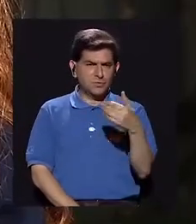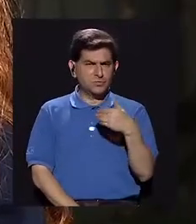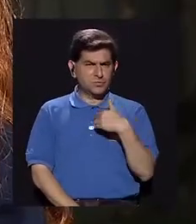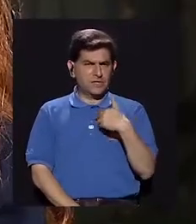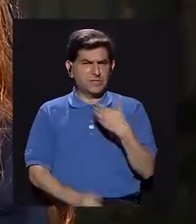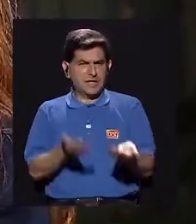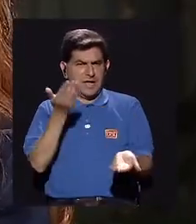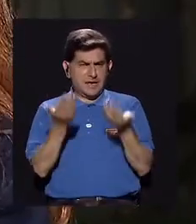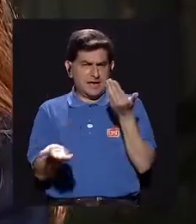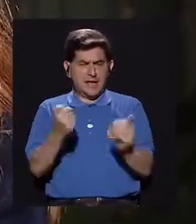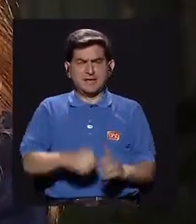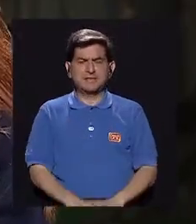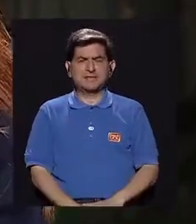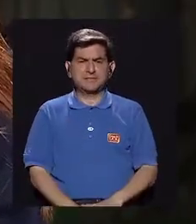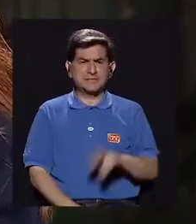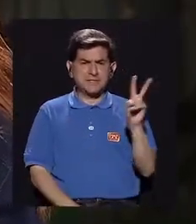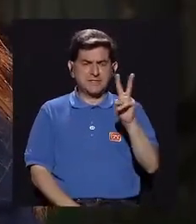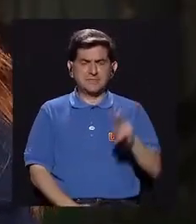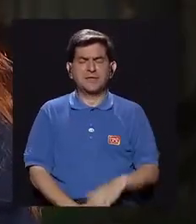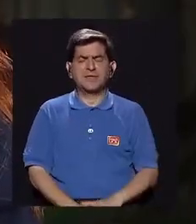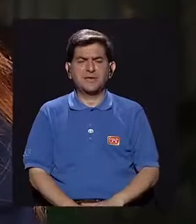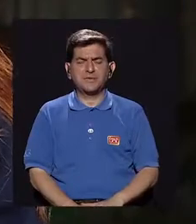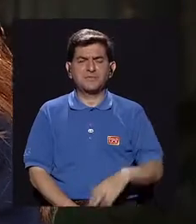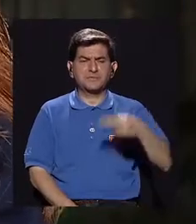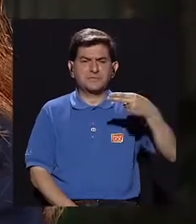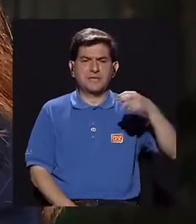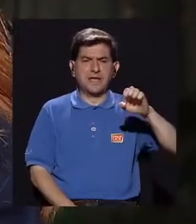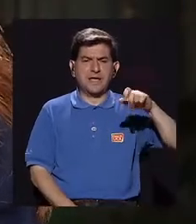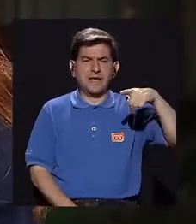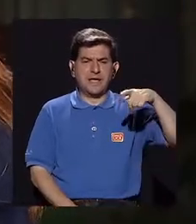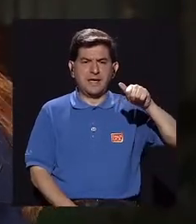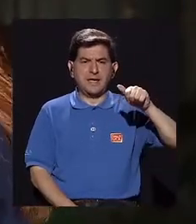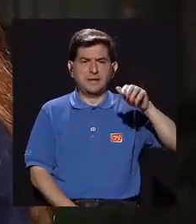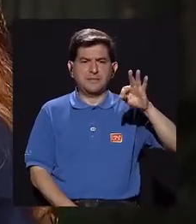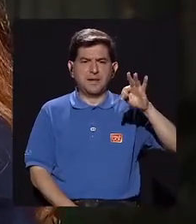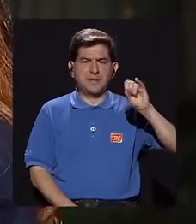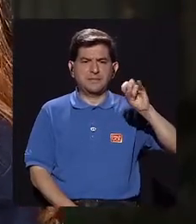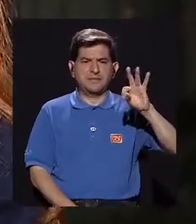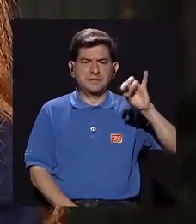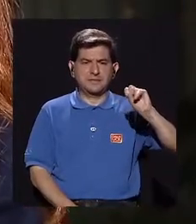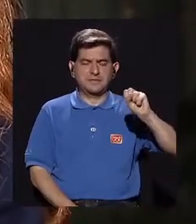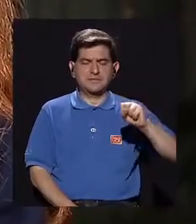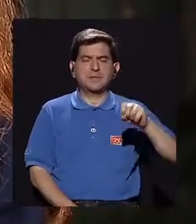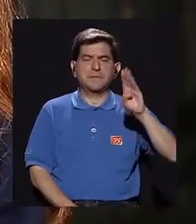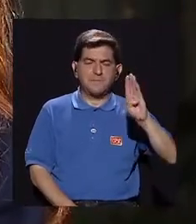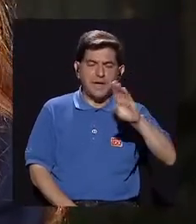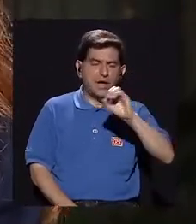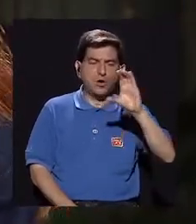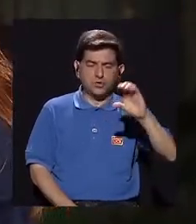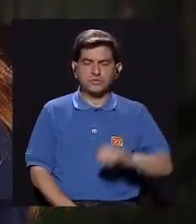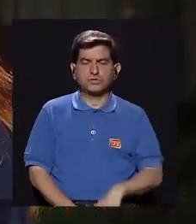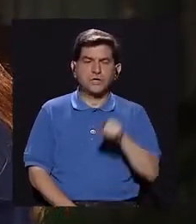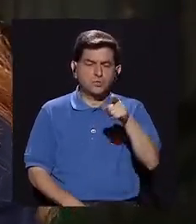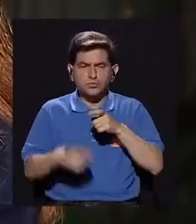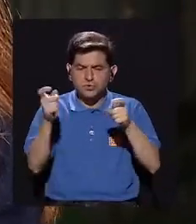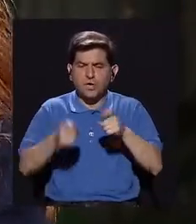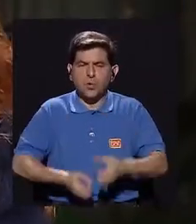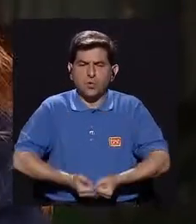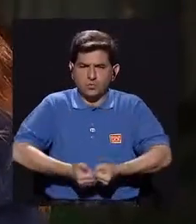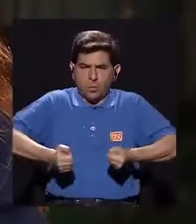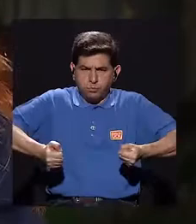si tiene también o ha tenido virus de hepatitis B, de hepatitis C, cómo ha estado el control de su